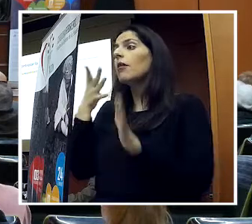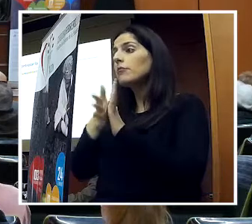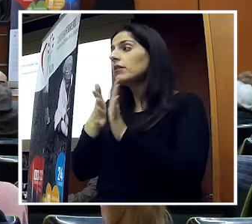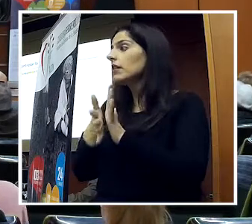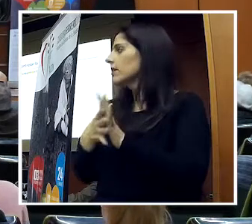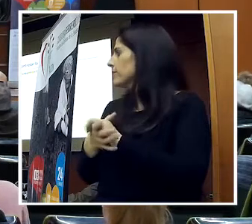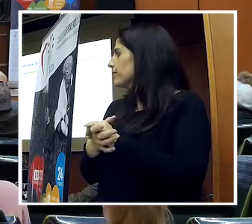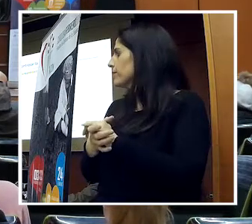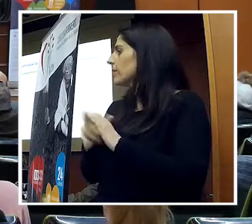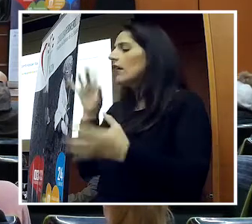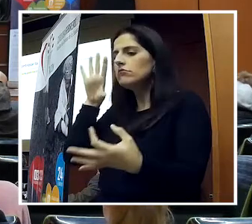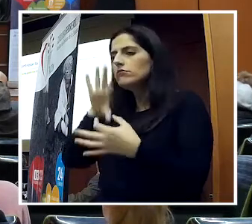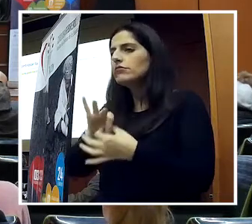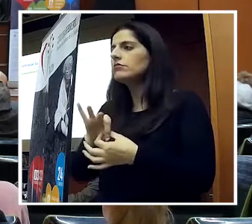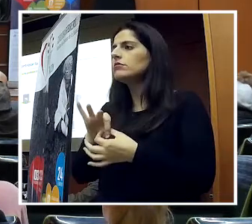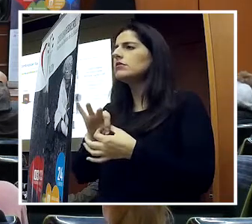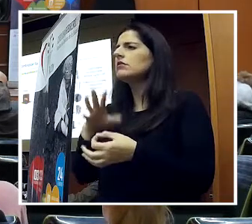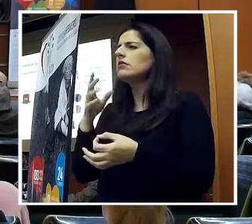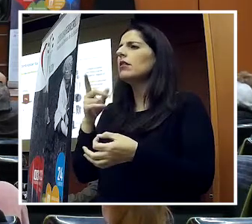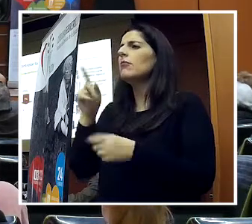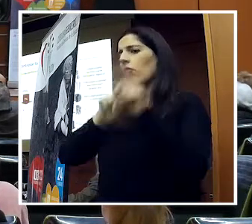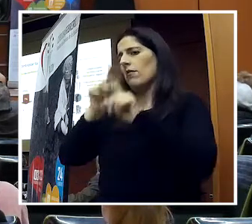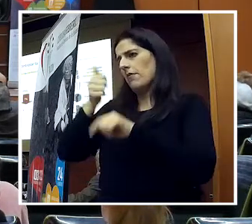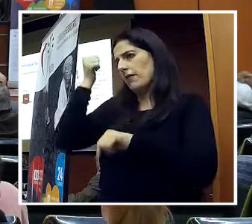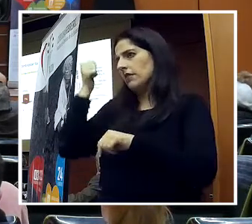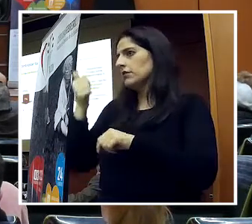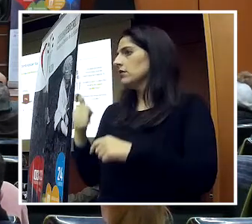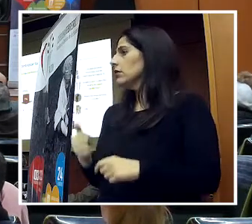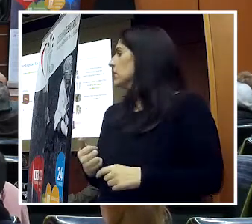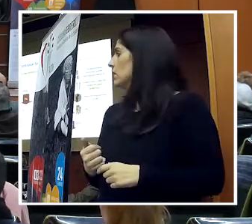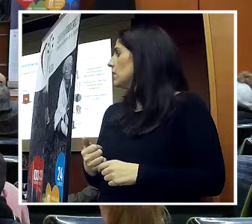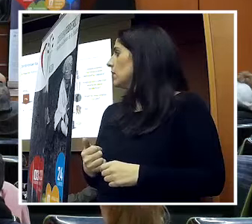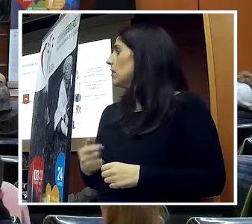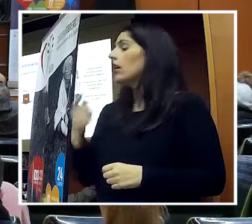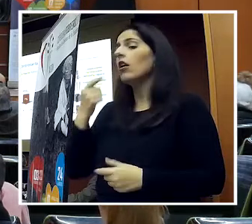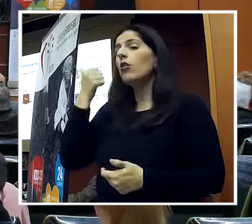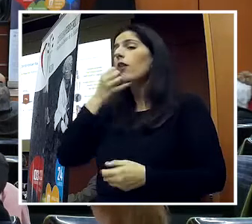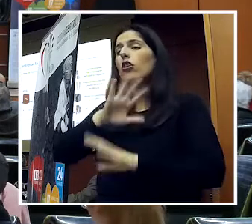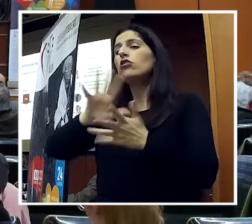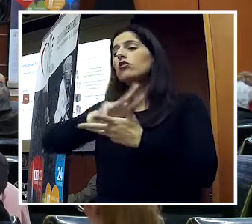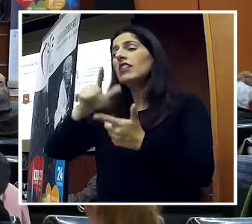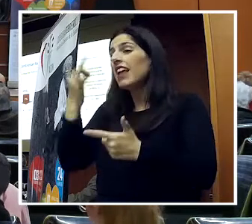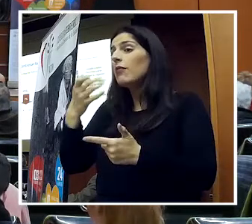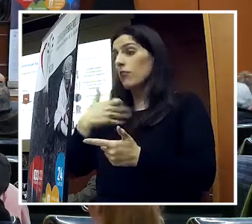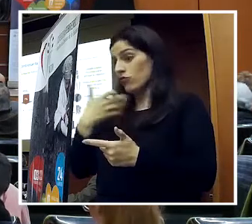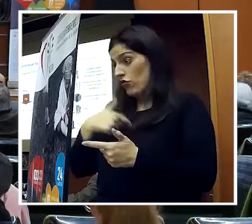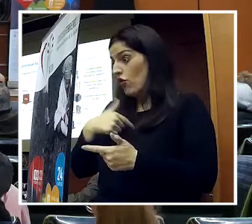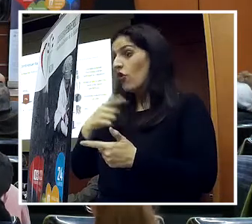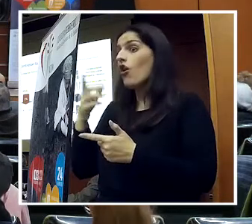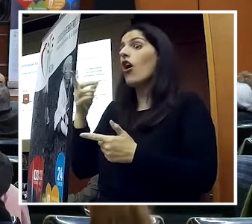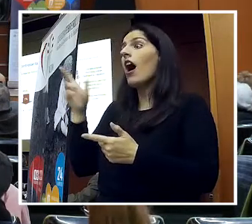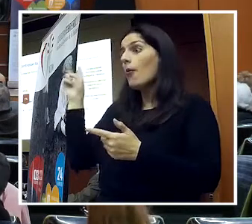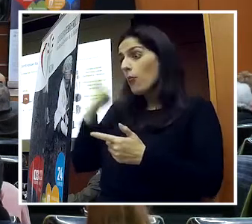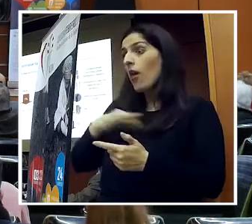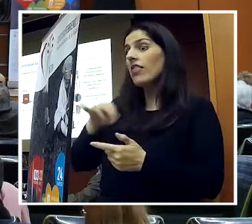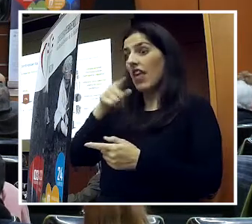de control, se asocia o se acompaña de más complicaciones. Pero la buena noticia es que si somos capaces de reducir esa hemoglobina glicosilada